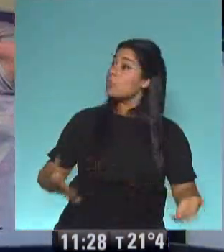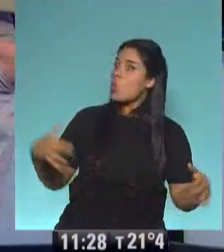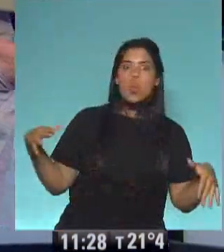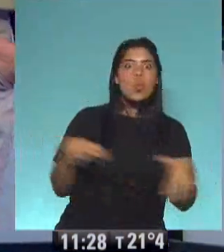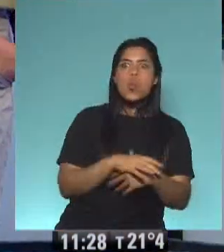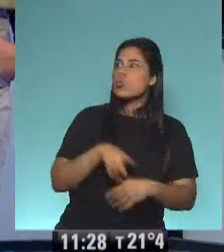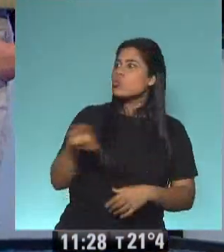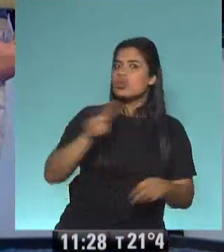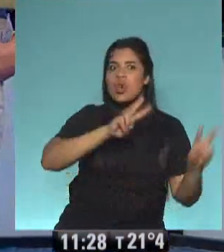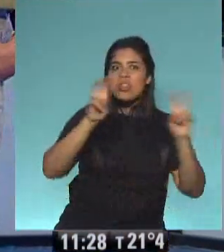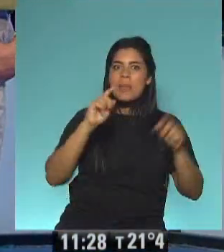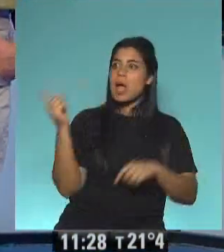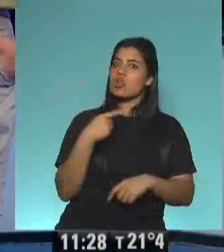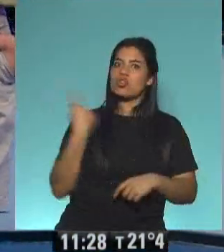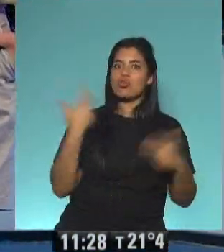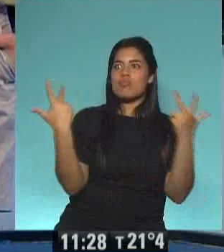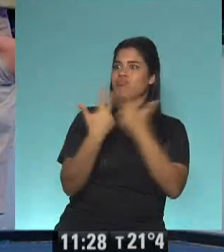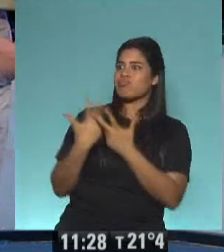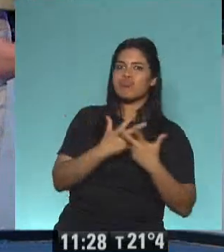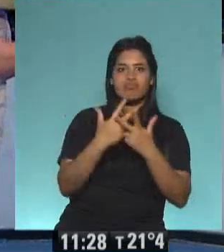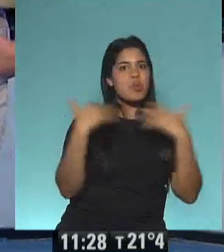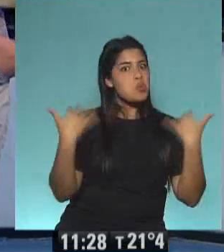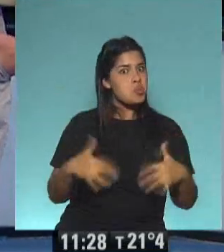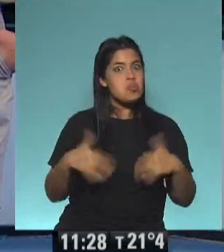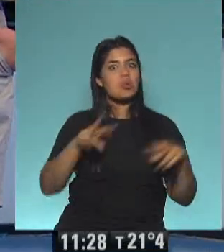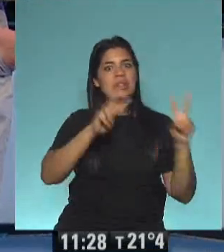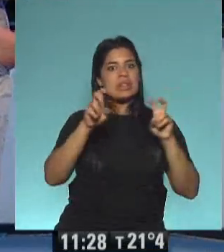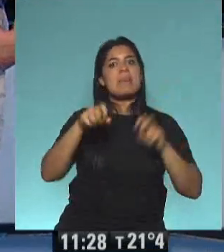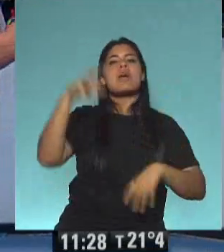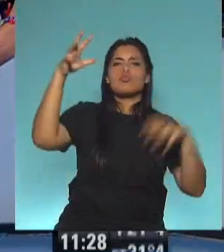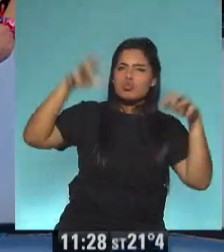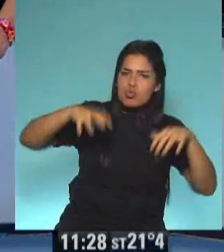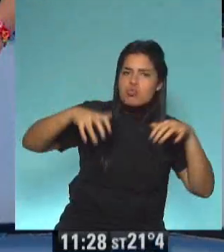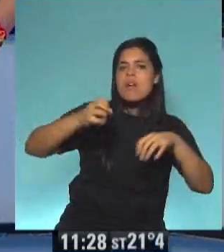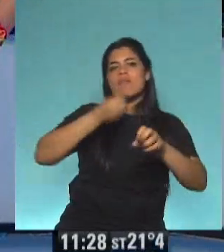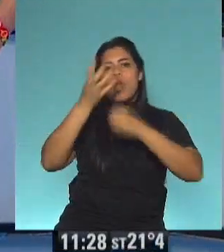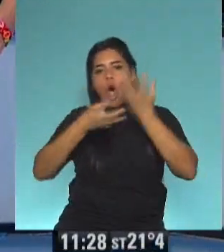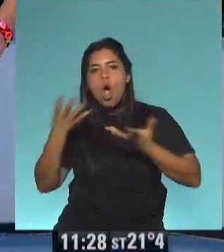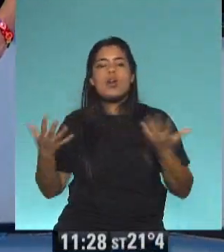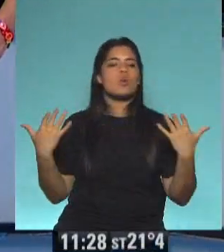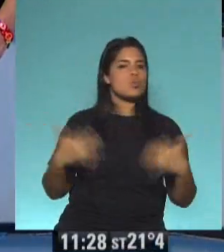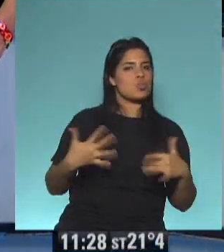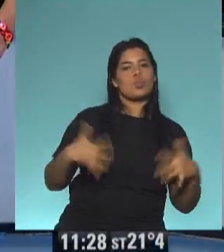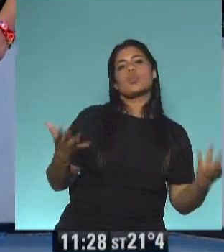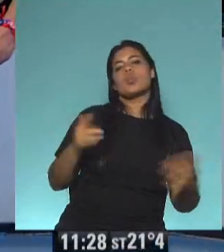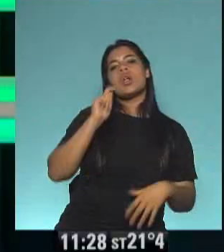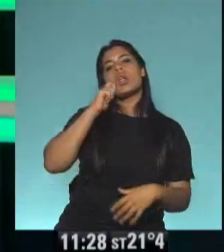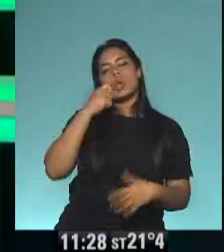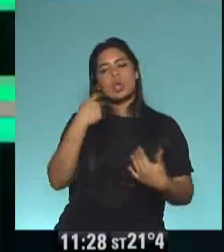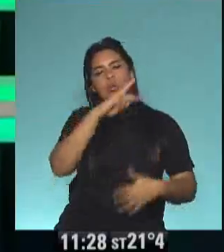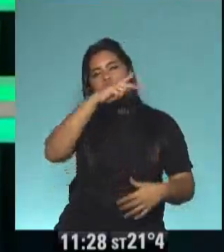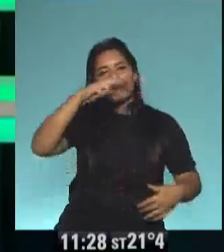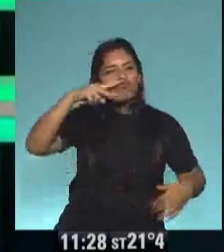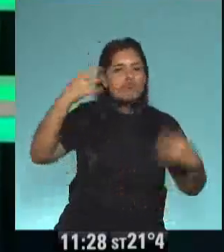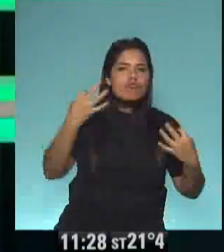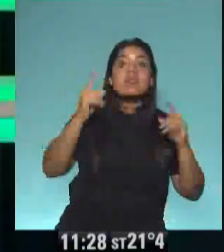Justo lo que veníamos hablando, una abuela que llega con flores, la lluvia que podemos ver por la ventana, qué rico aroma. Sí, también